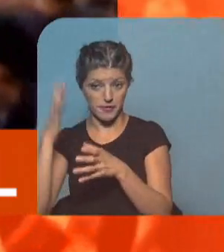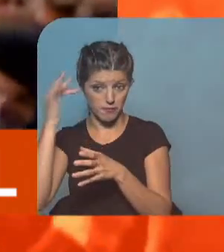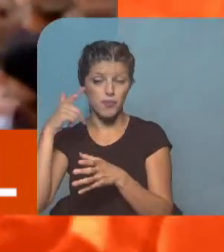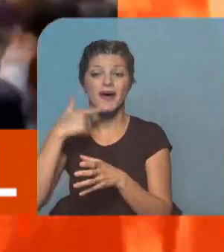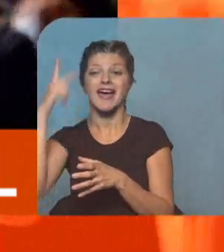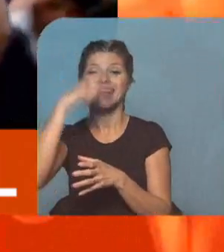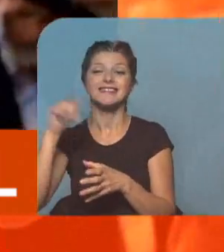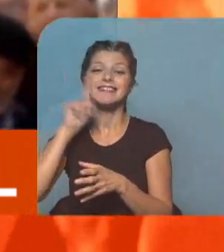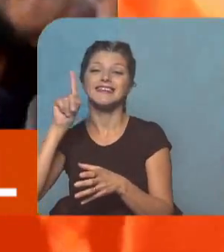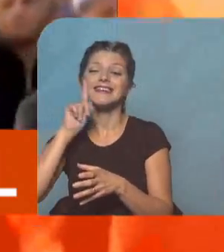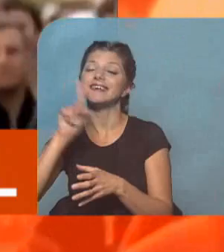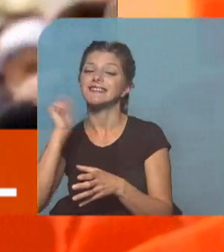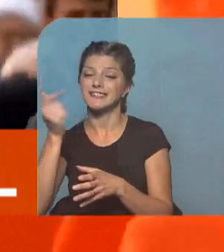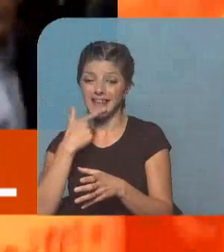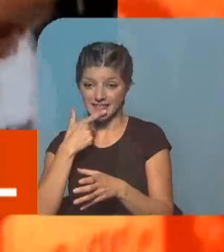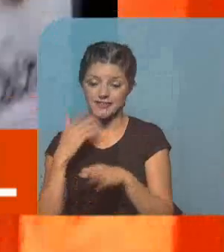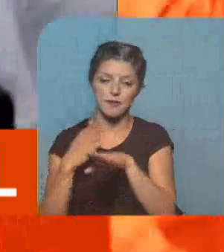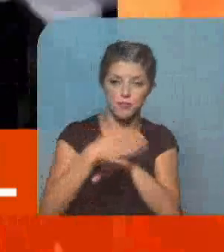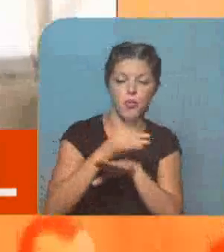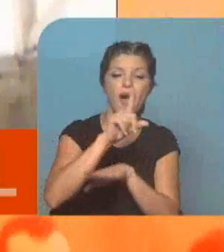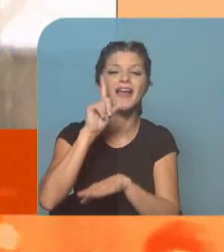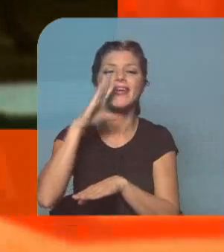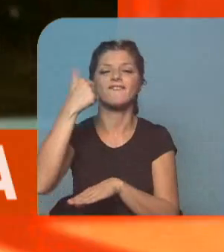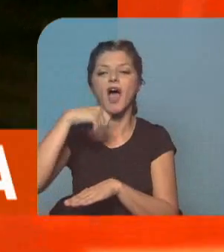trasciende las fronteras del Líbano. Y además,